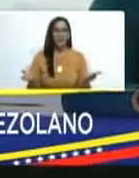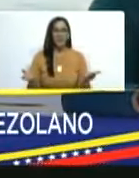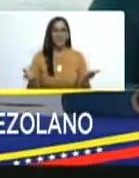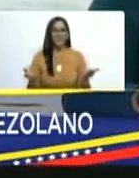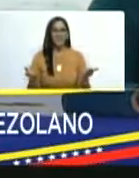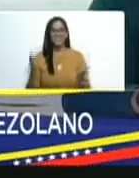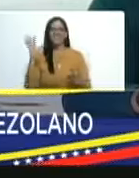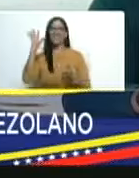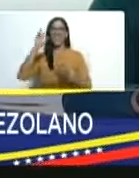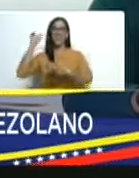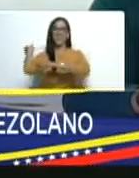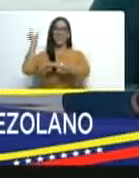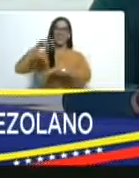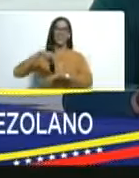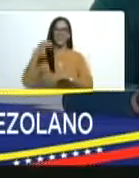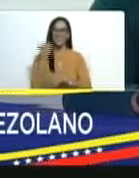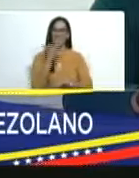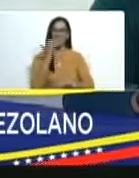brazo.